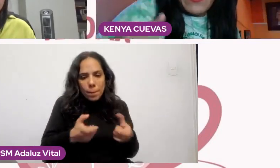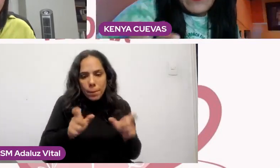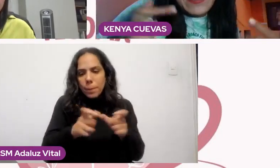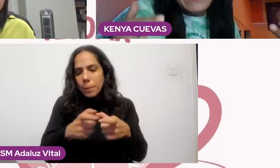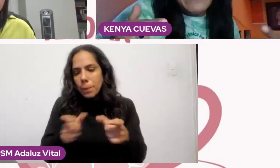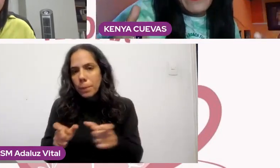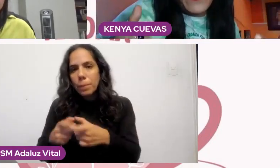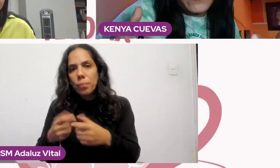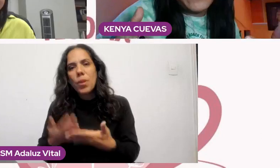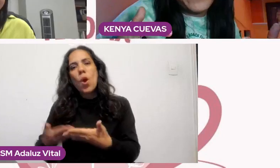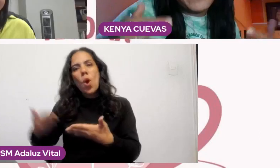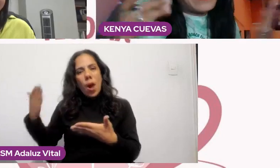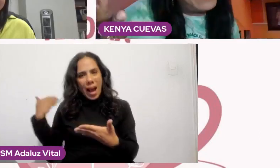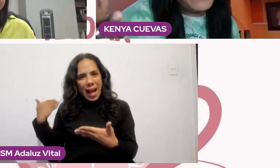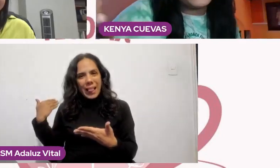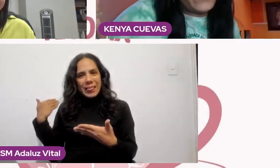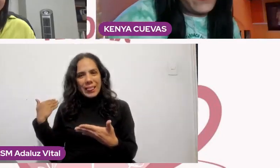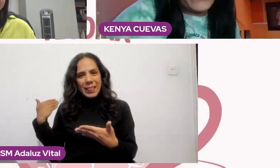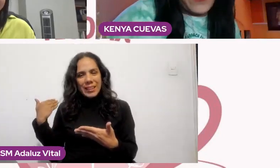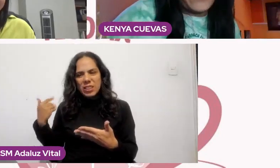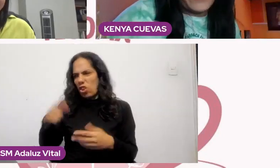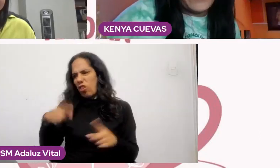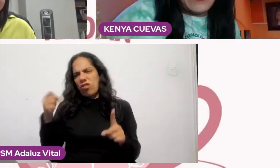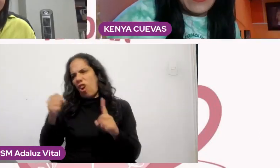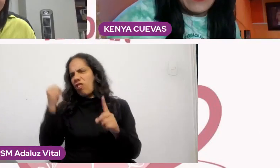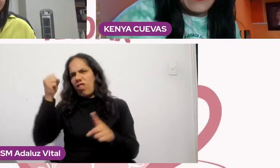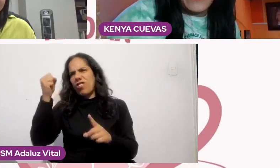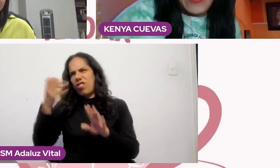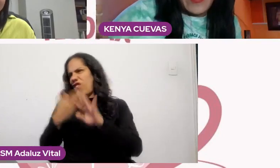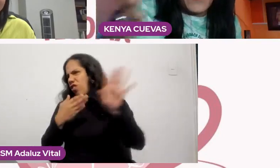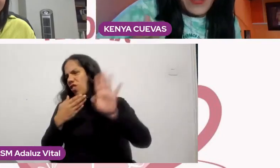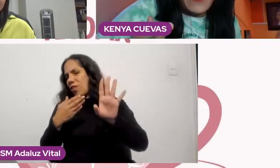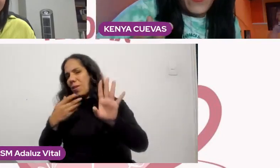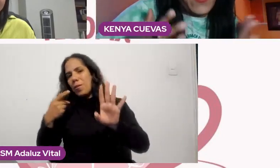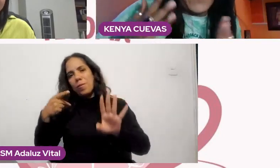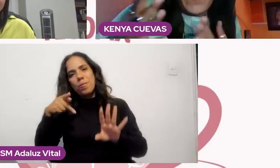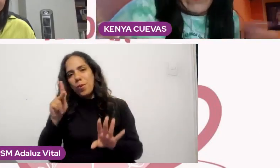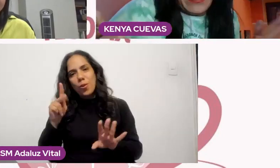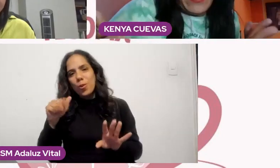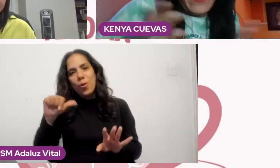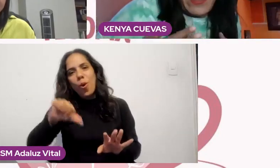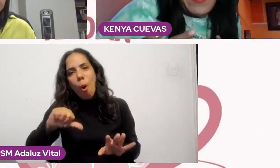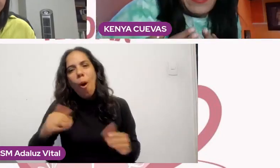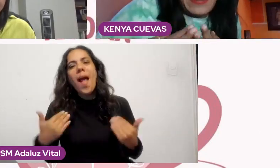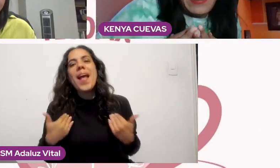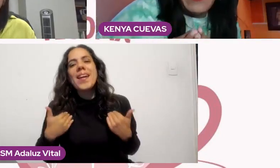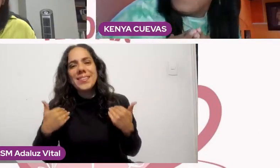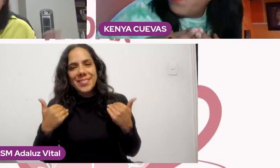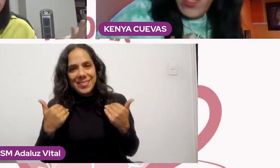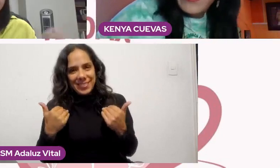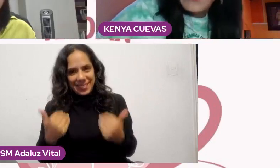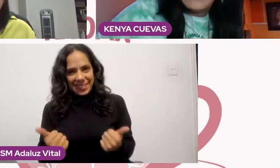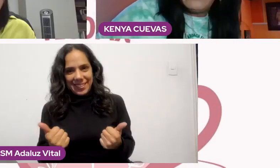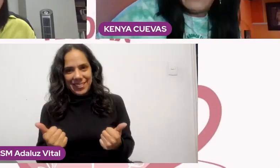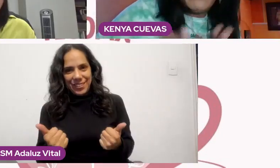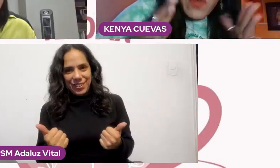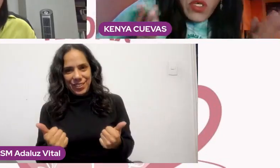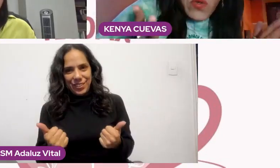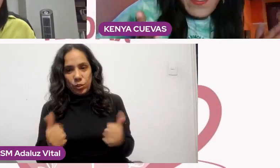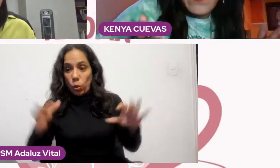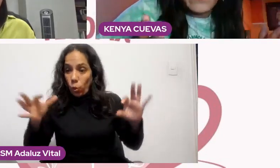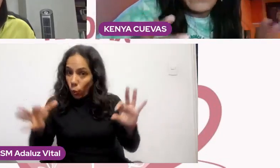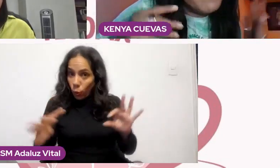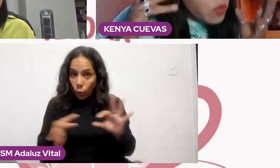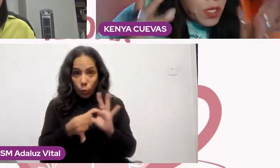contracorriente, pero decidí mejor hacerlo con ellos, ¿no? Les dejé, o sea, ahora los comprometo de una manera muy asertiva,